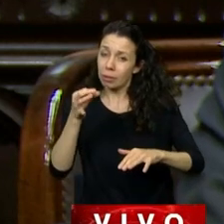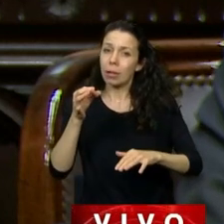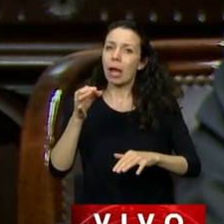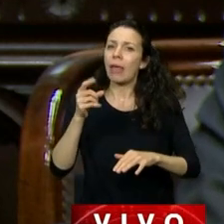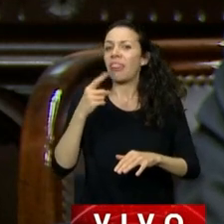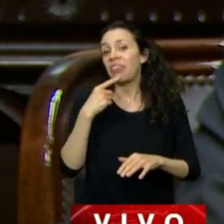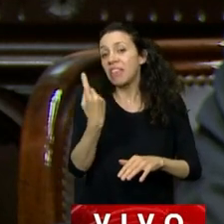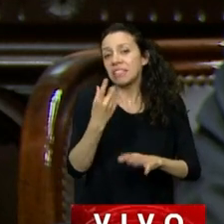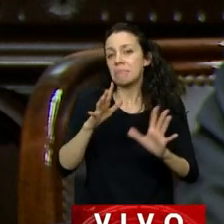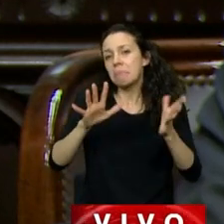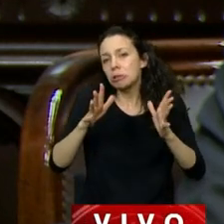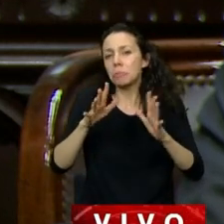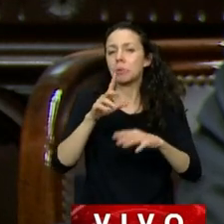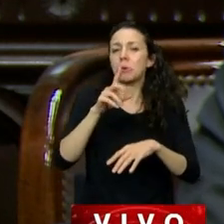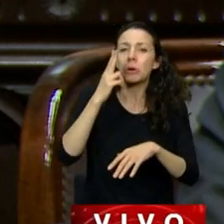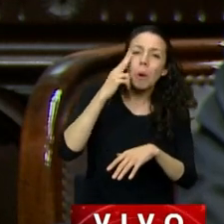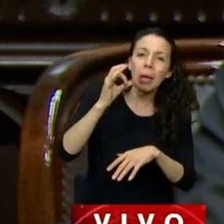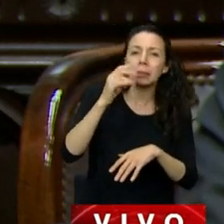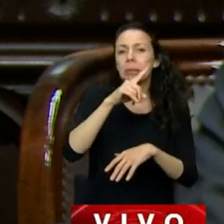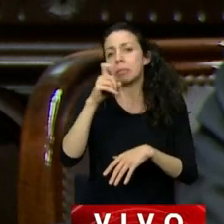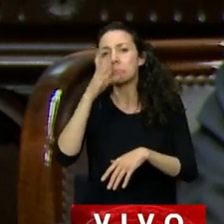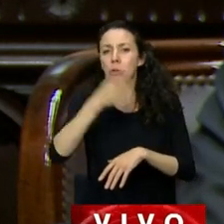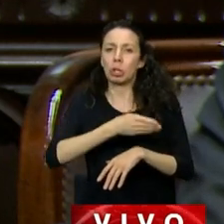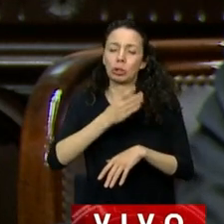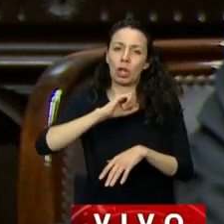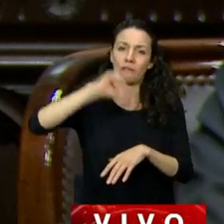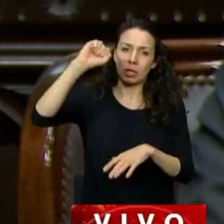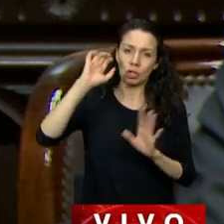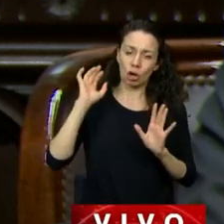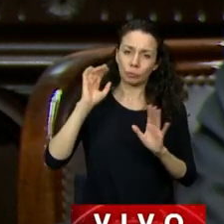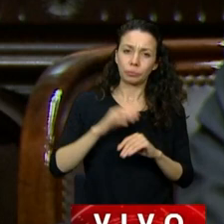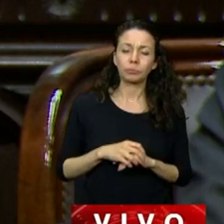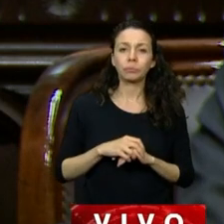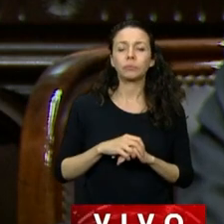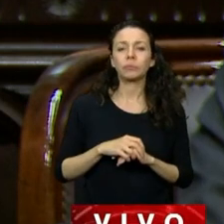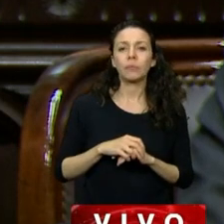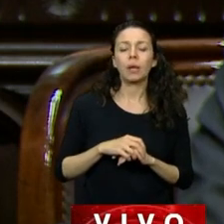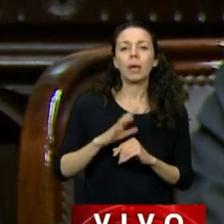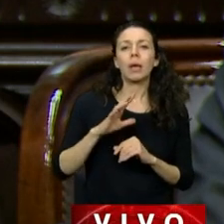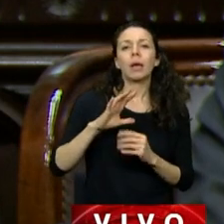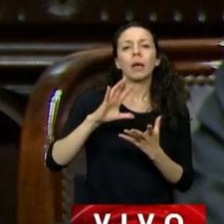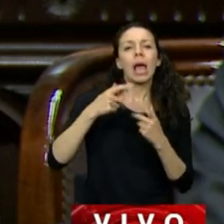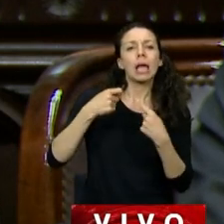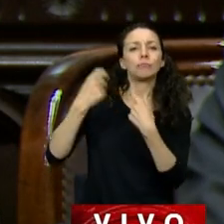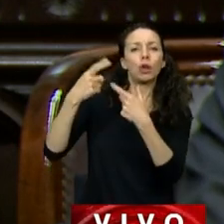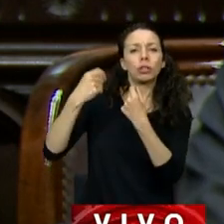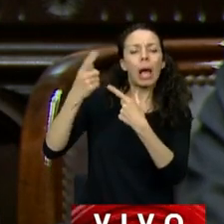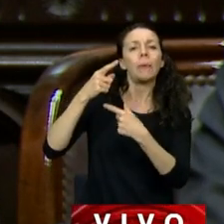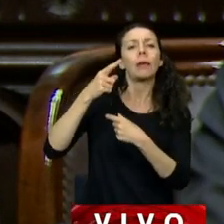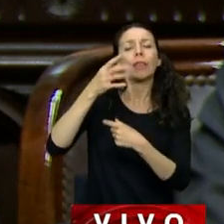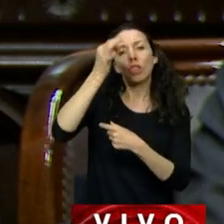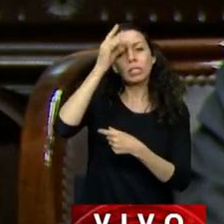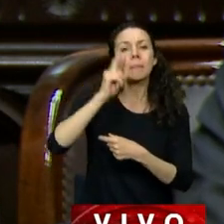90 y pico%. Un saldo exportable, y ahí creo que eso puede llegar a ser grave el año que viene, de